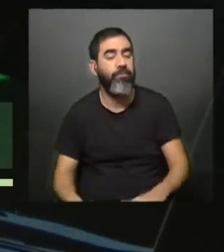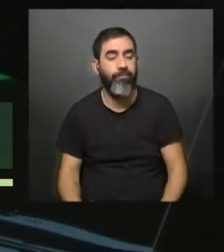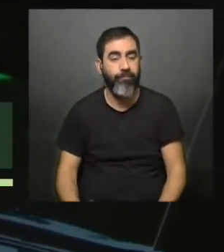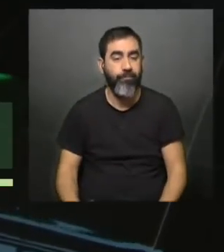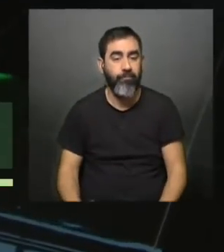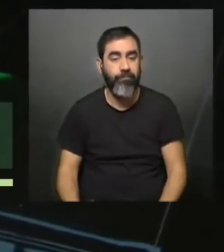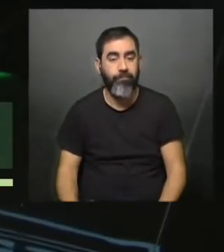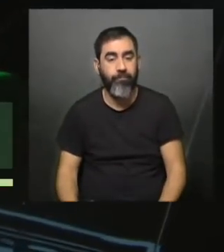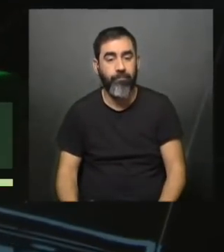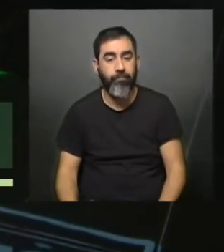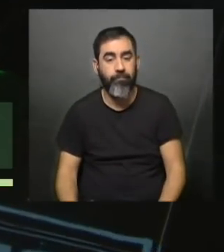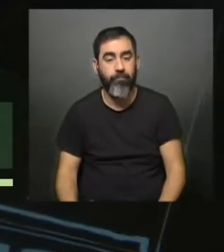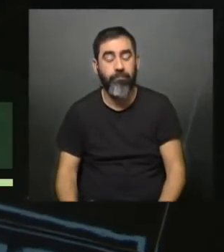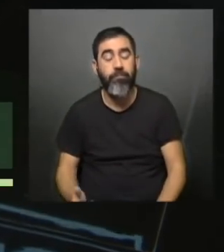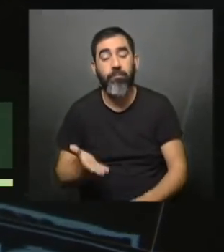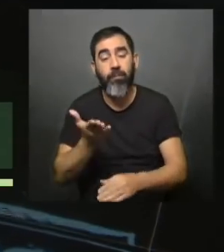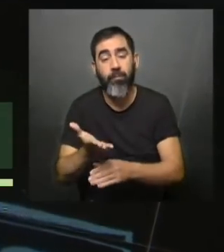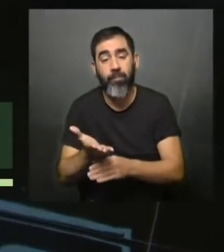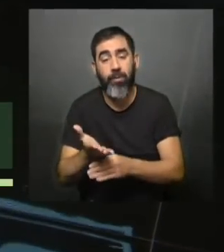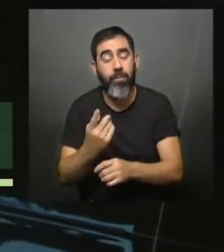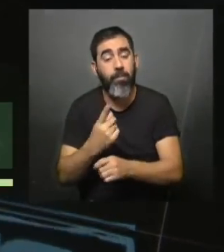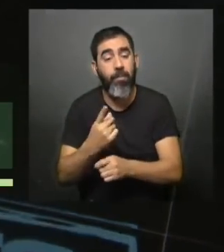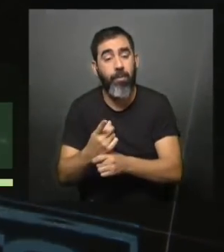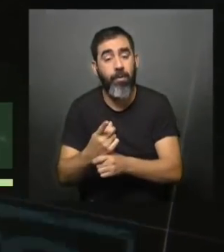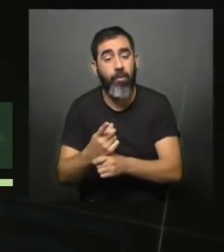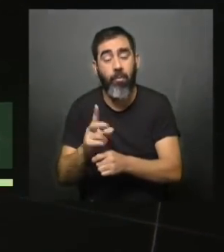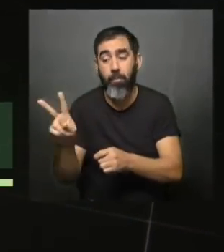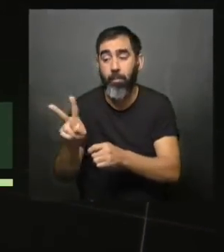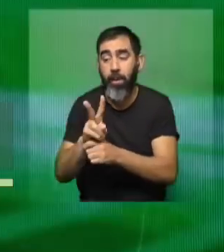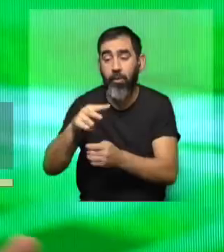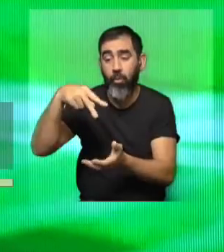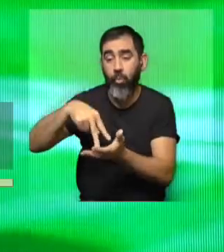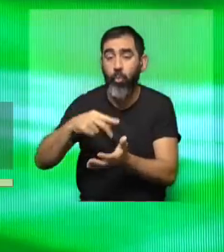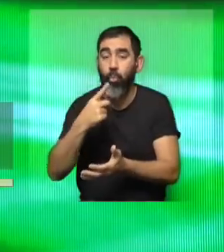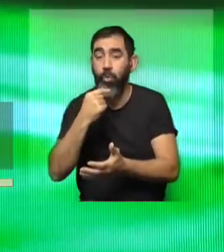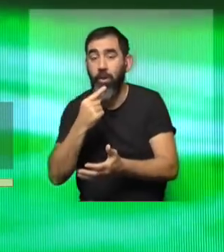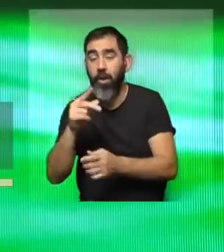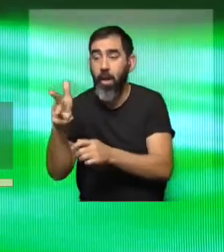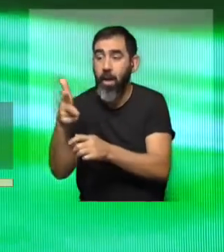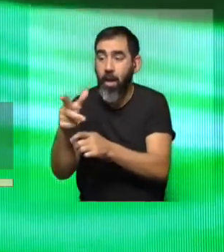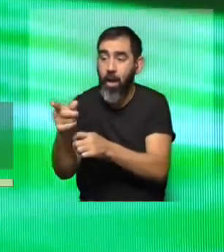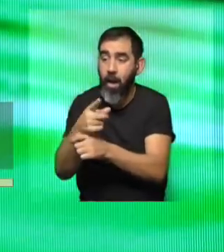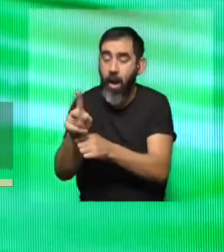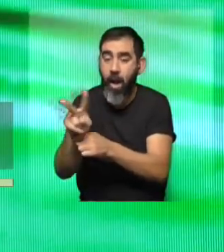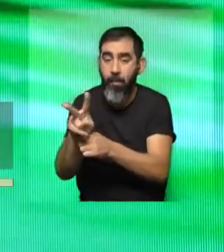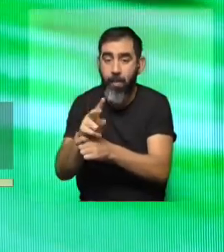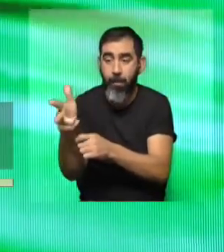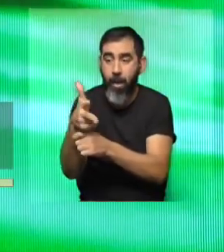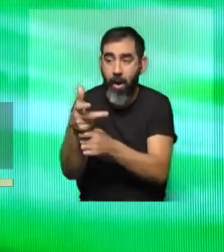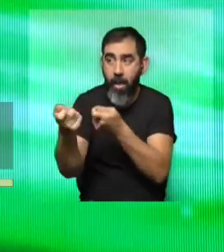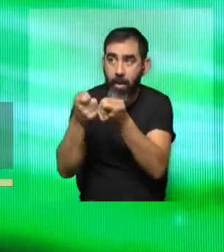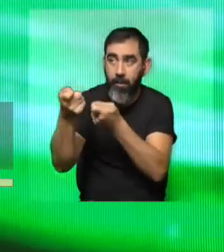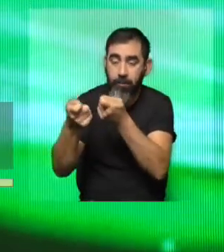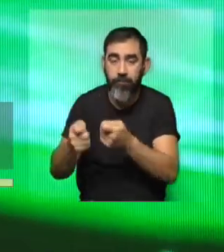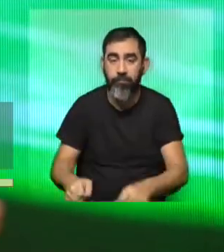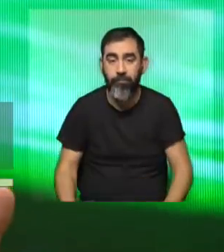la gente los pide casi siempre los primeros reclamos son más patrullajes nos reclaman cámaras de seguridad de la cámara